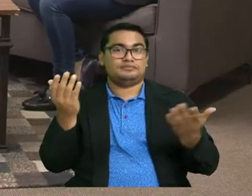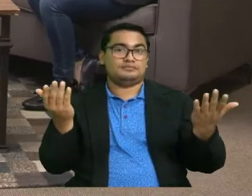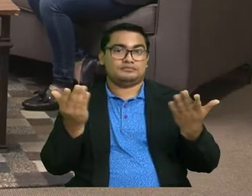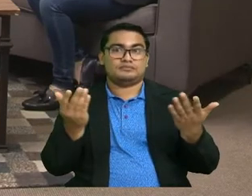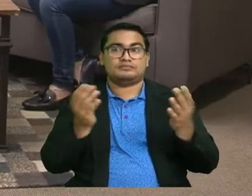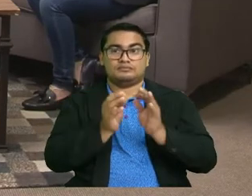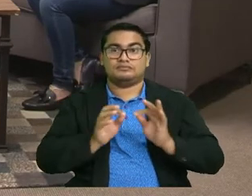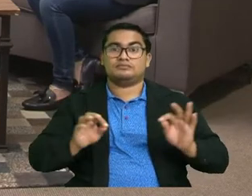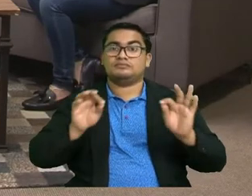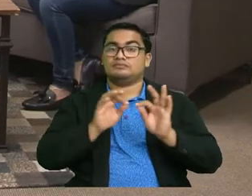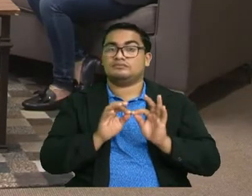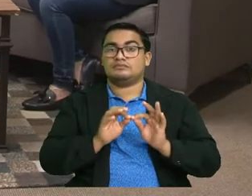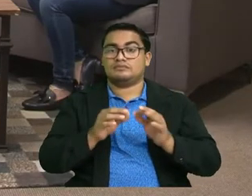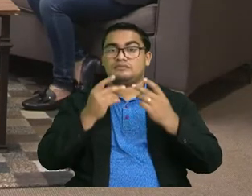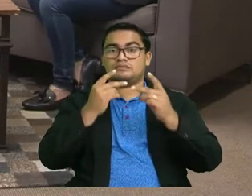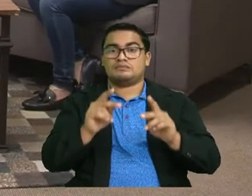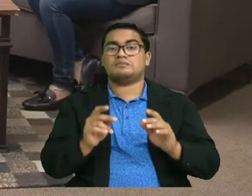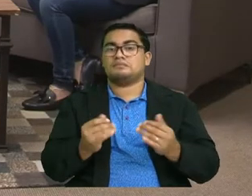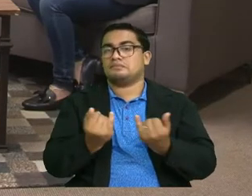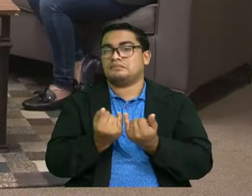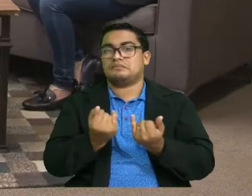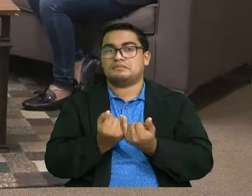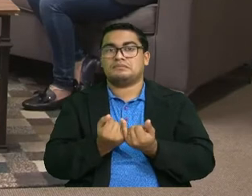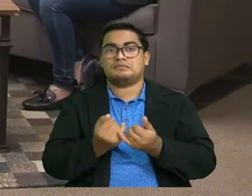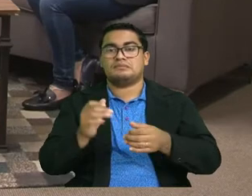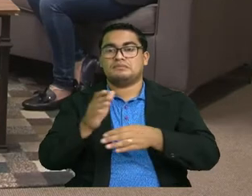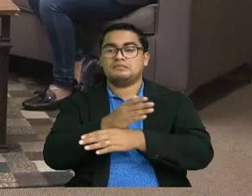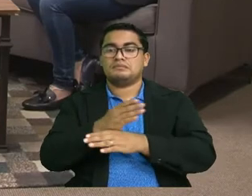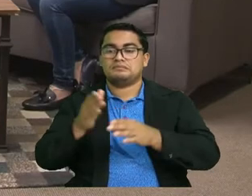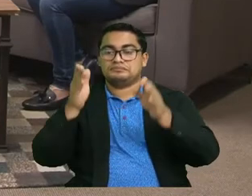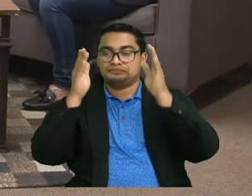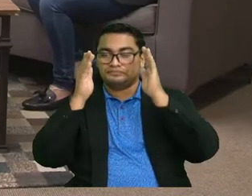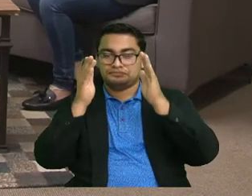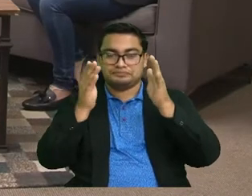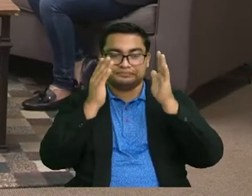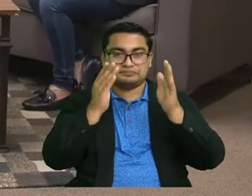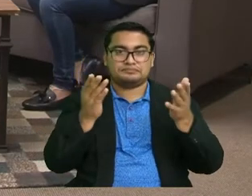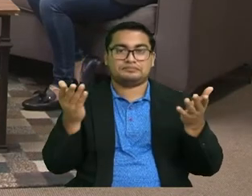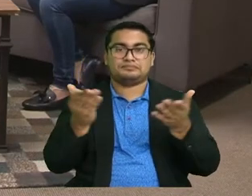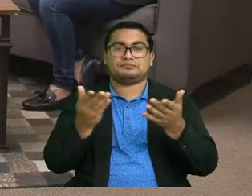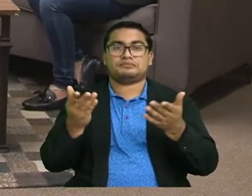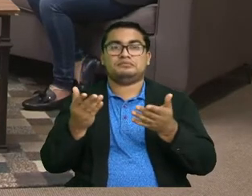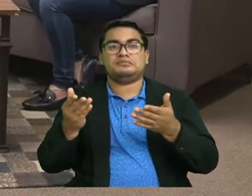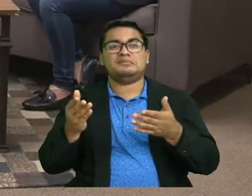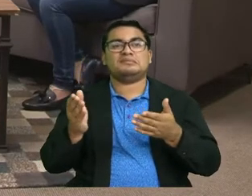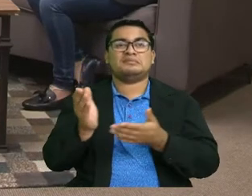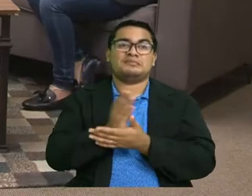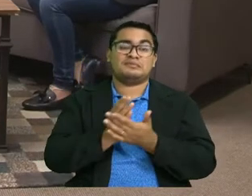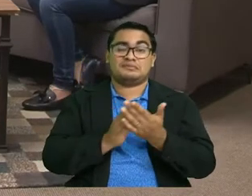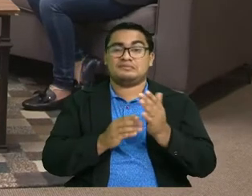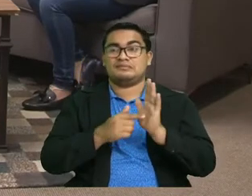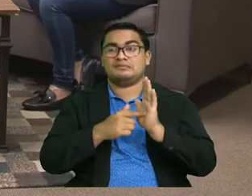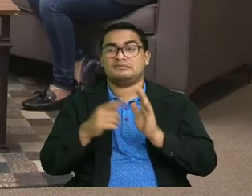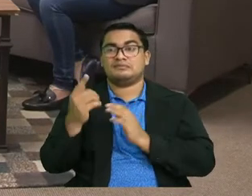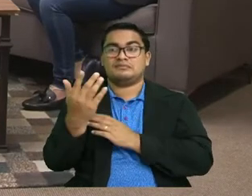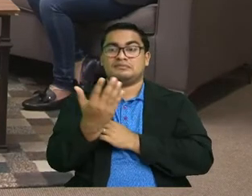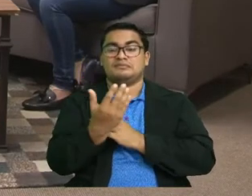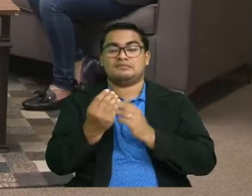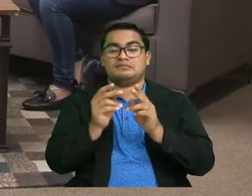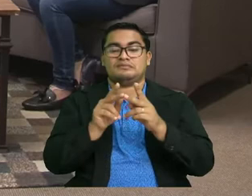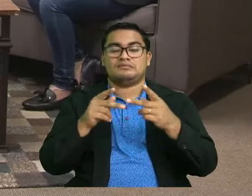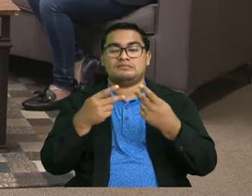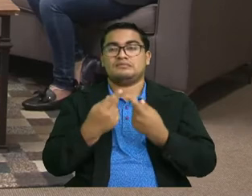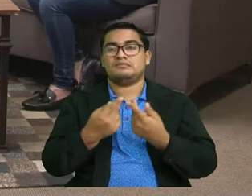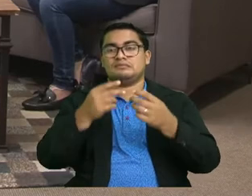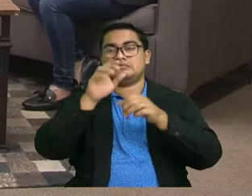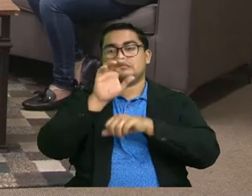bastante avanzadas, pero también pueden ser en los servicios, pueden ser emprendimientos en algo que todo nuestro pueblo está cotidianamente